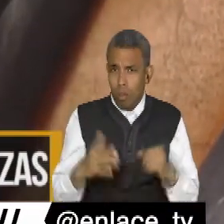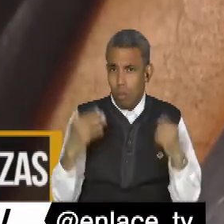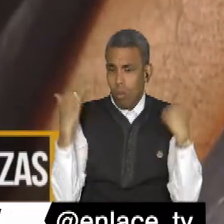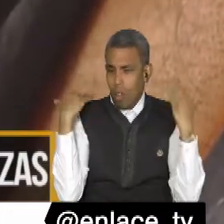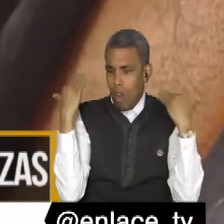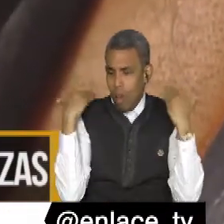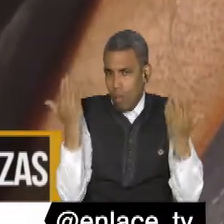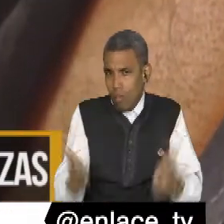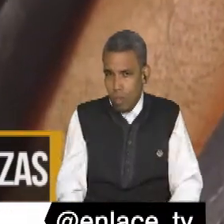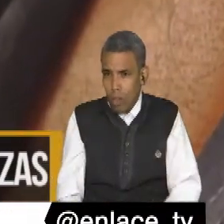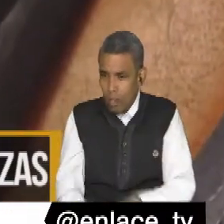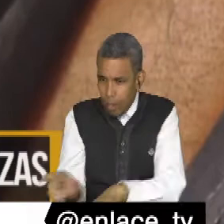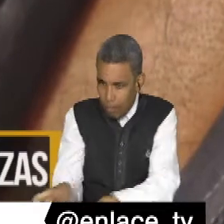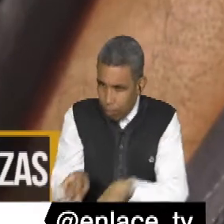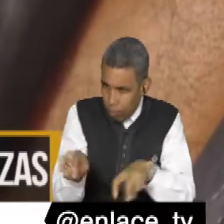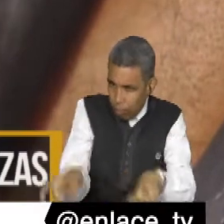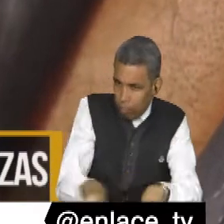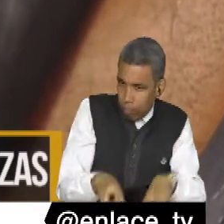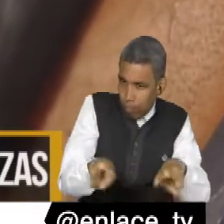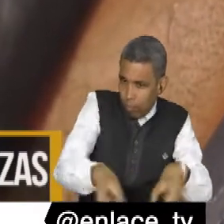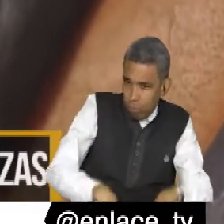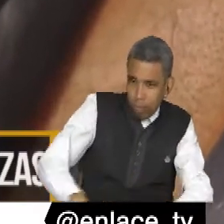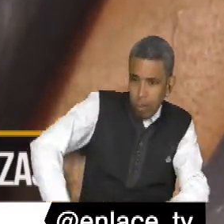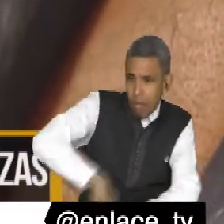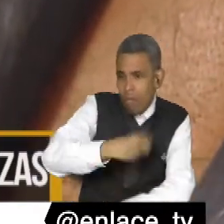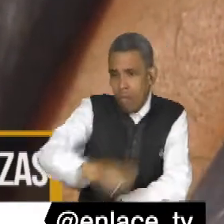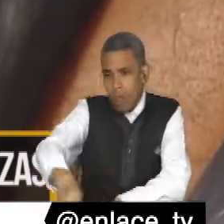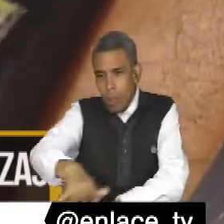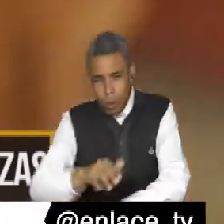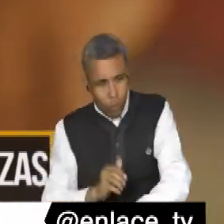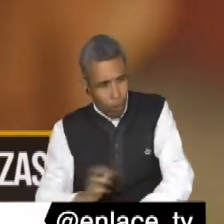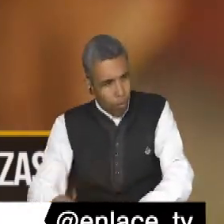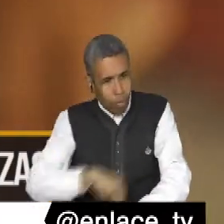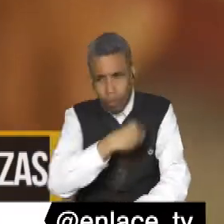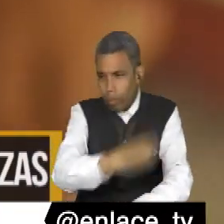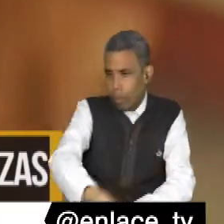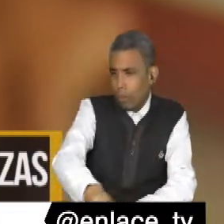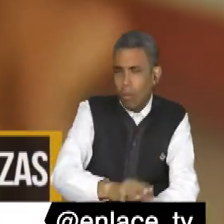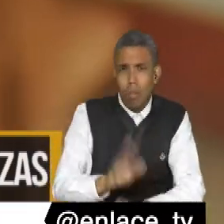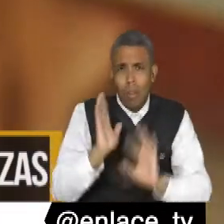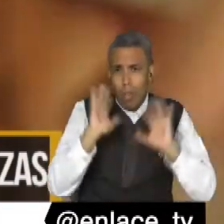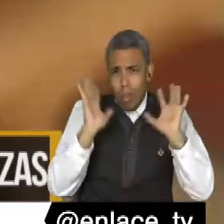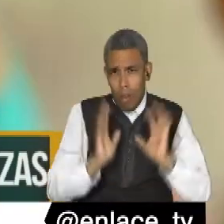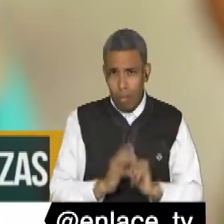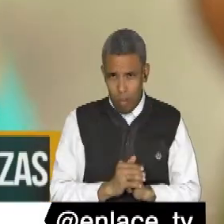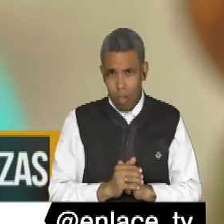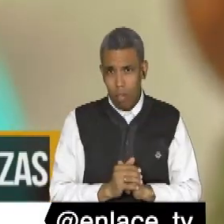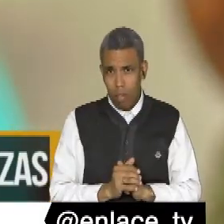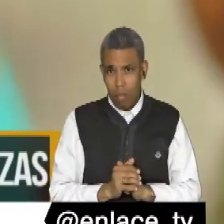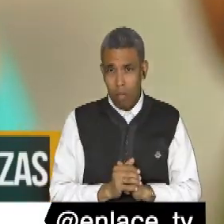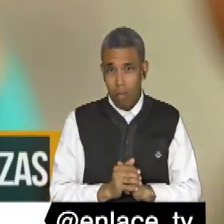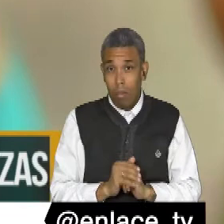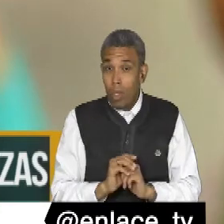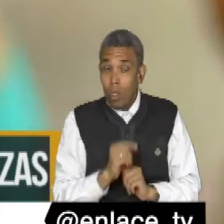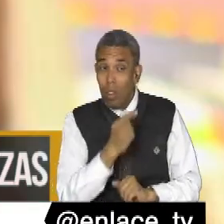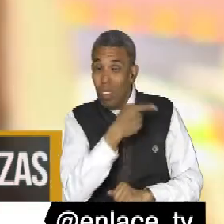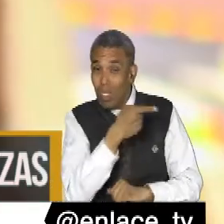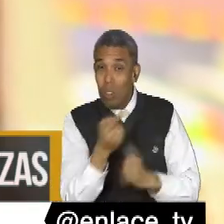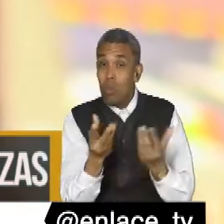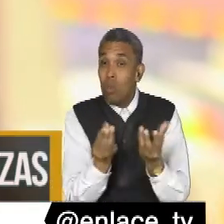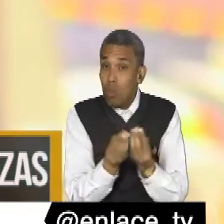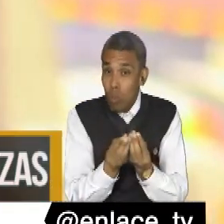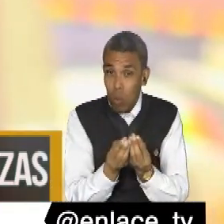donde no anda la fuerza pública, operan grupos ilegales